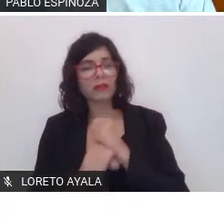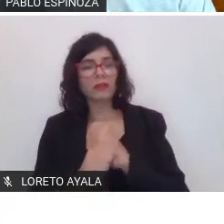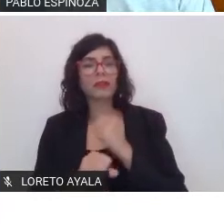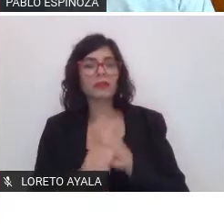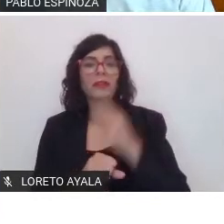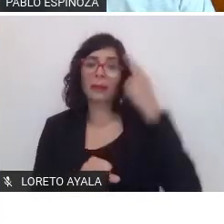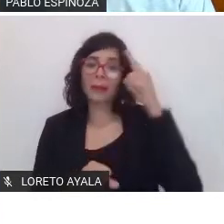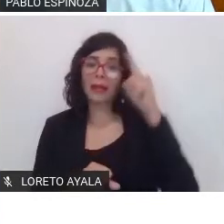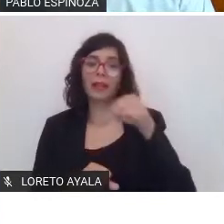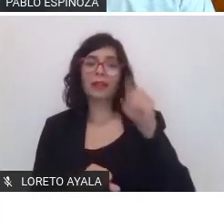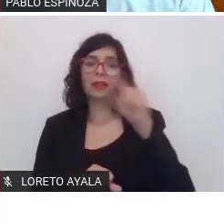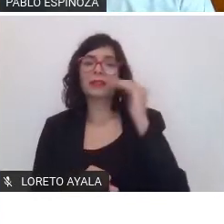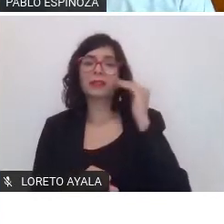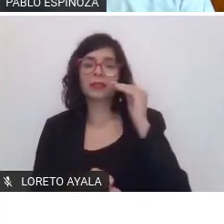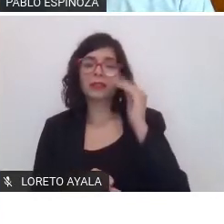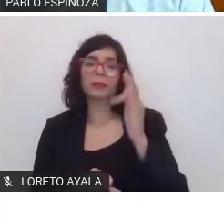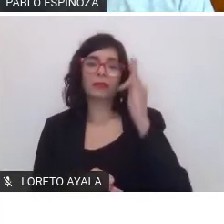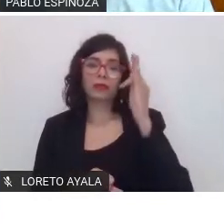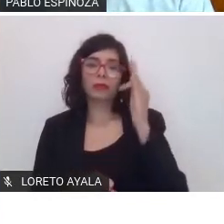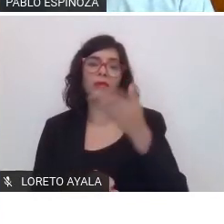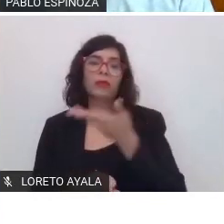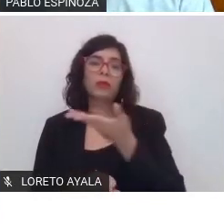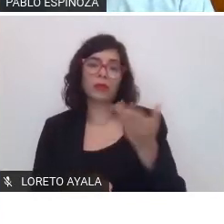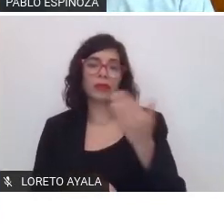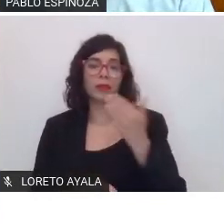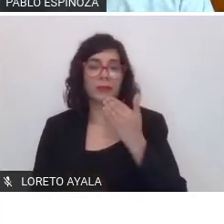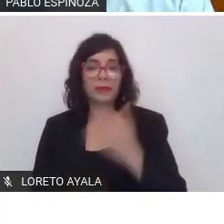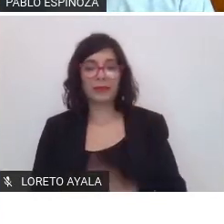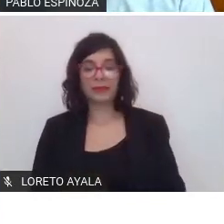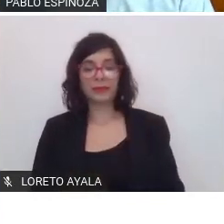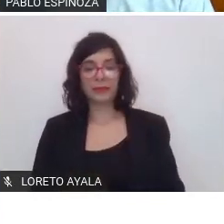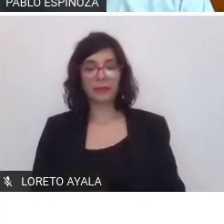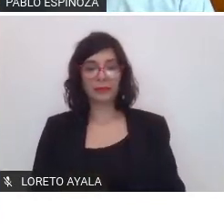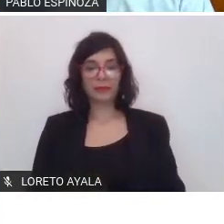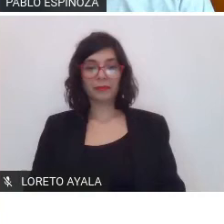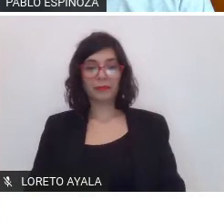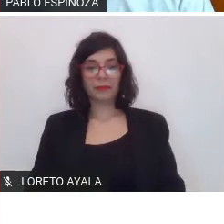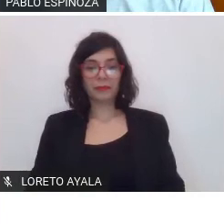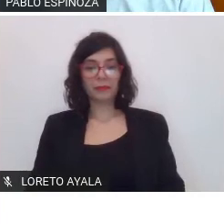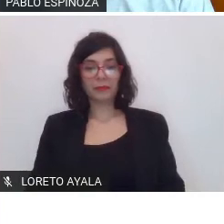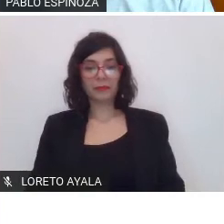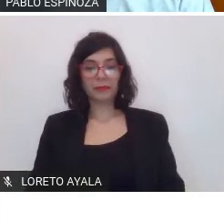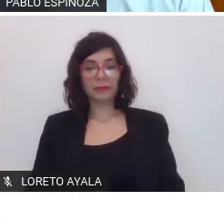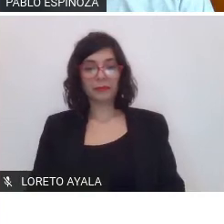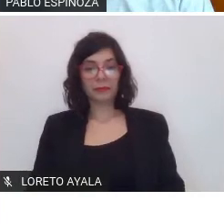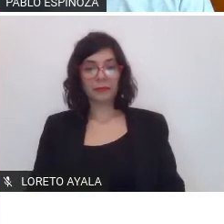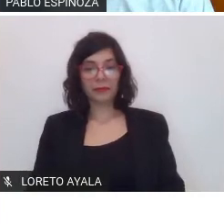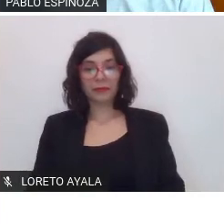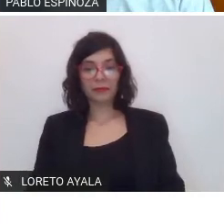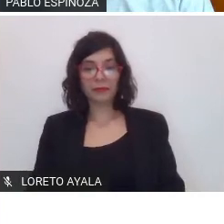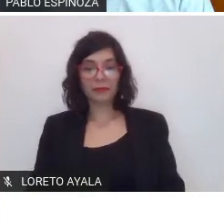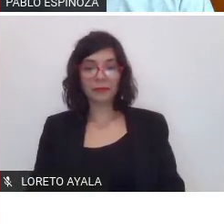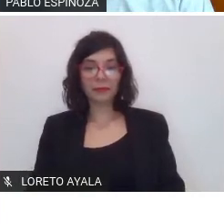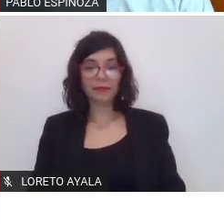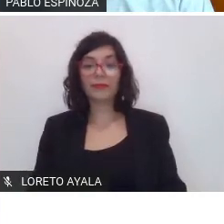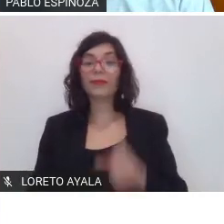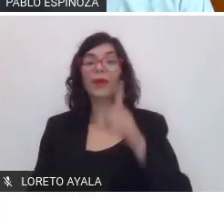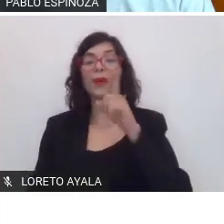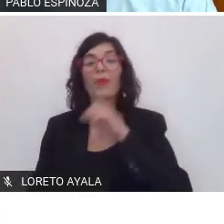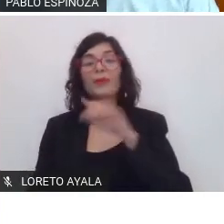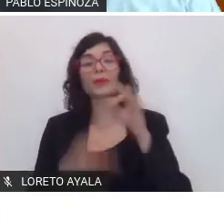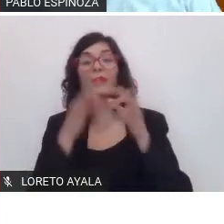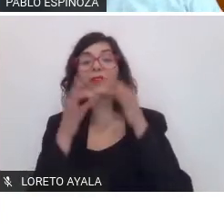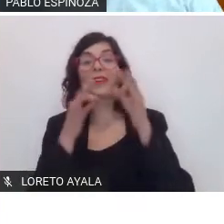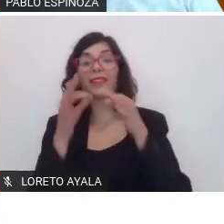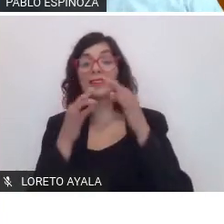para los niños, con los niños y para ustedes también. Don Jorge. Pablo, solo para cerrar esta parte,